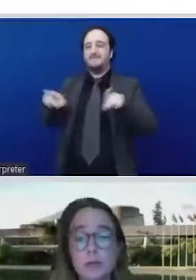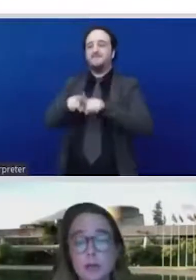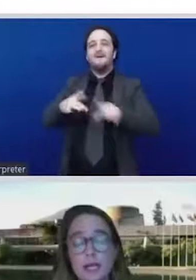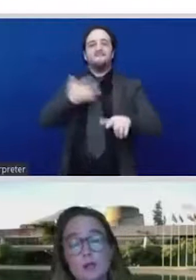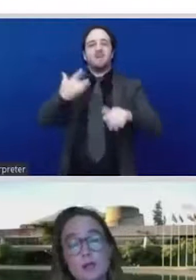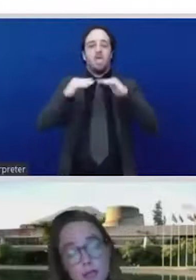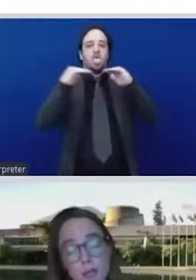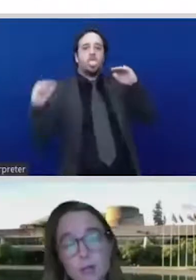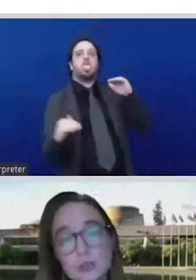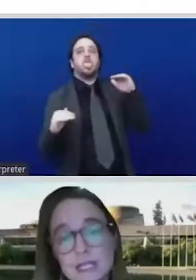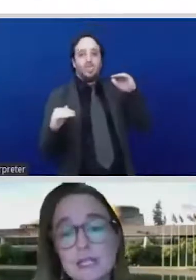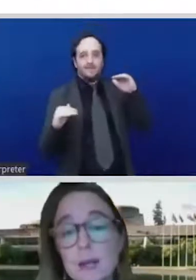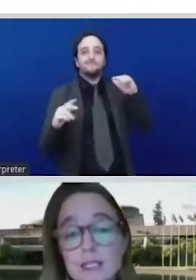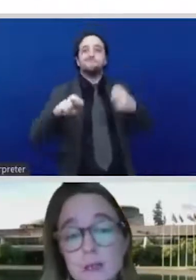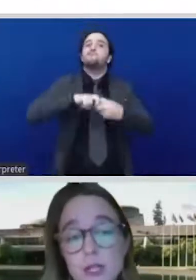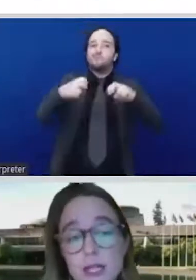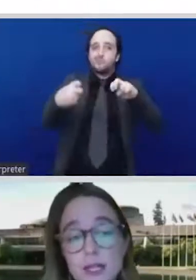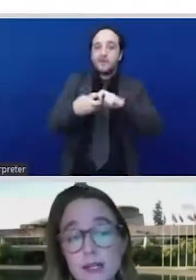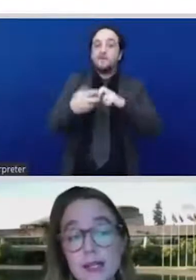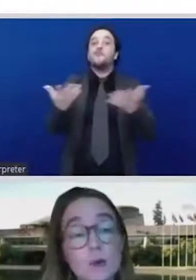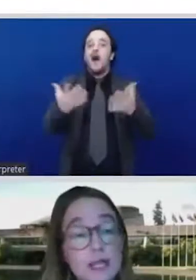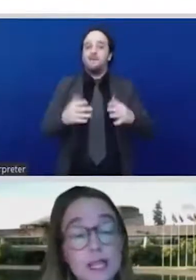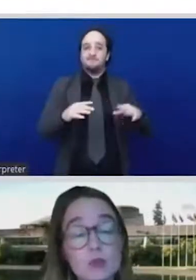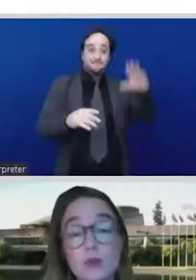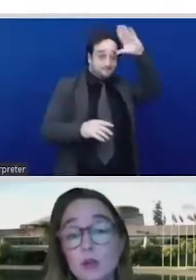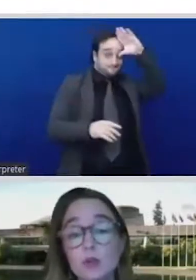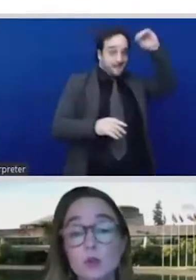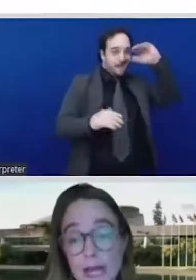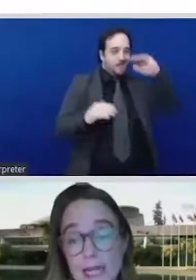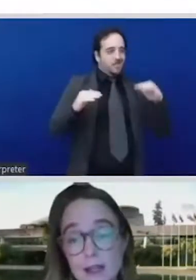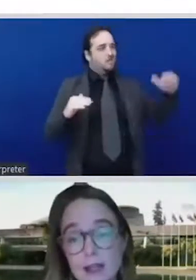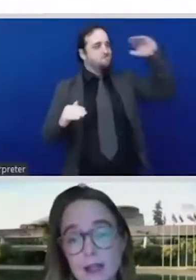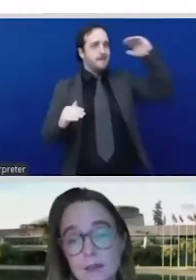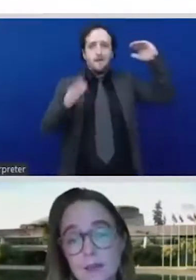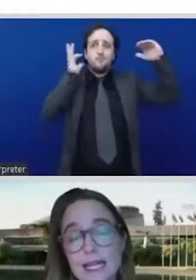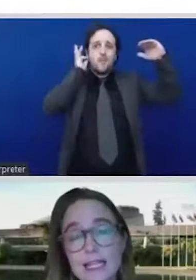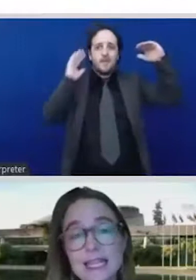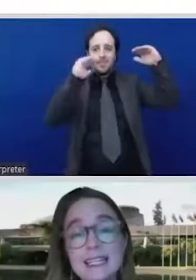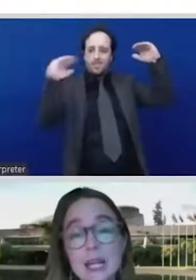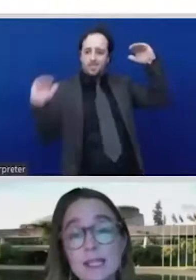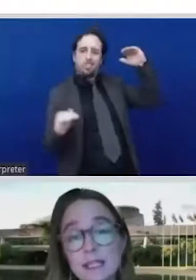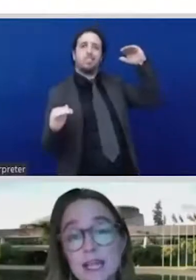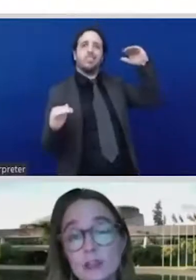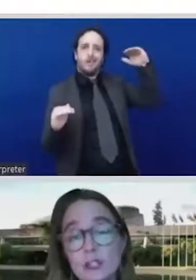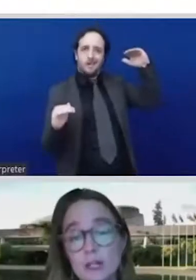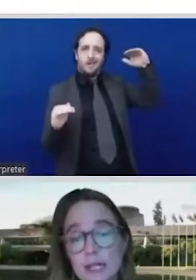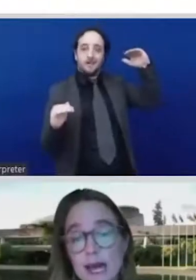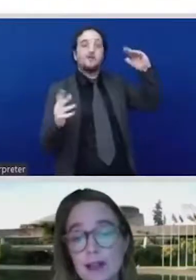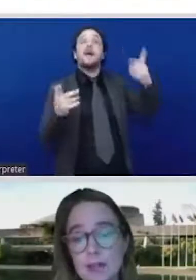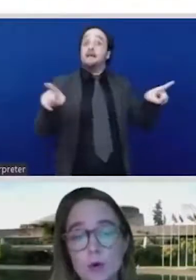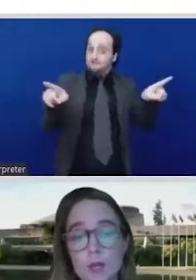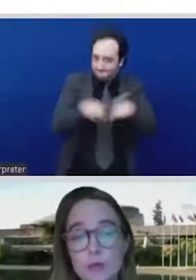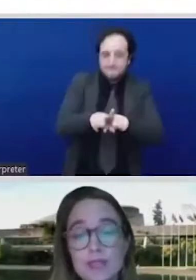del privilegio. Y es por eso que en CEPAL decimos que la desigualdad de género es un rasgo estructural de América Latina y está en la base de la insostenibilidad